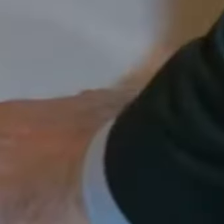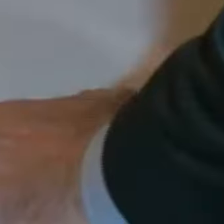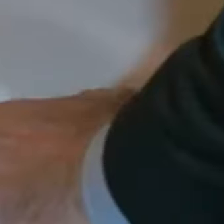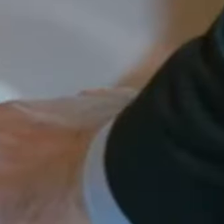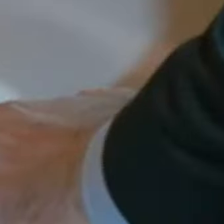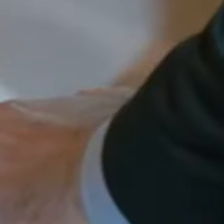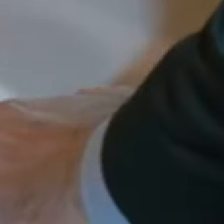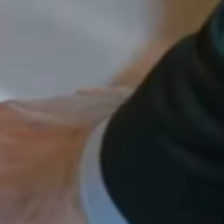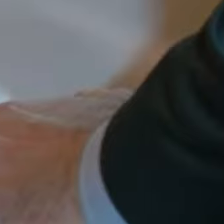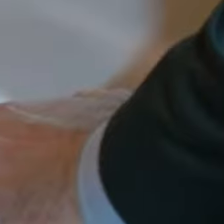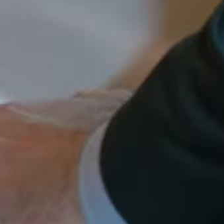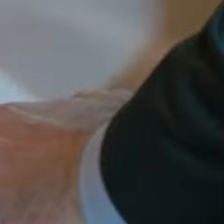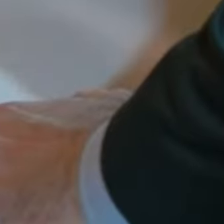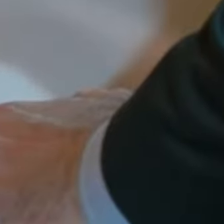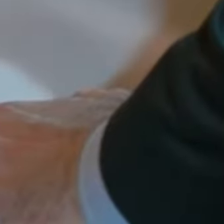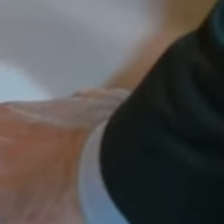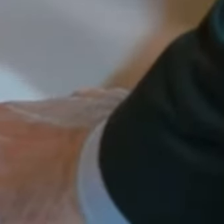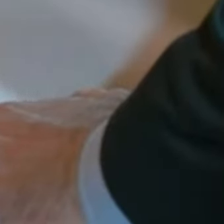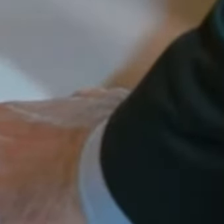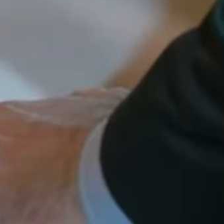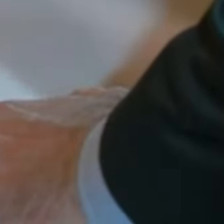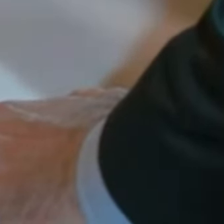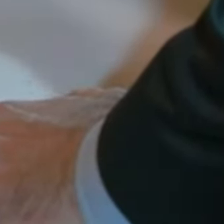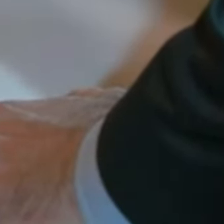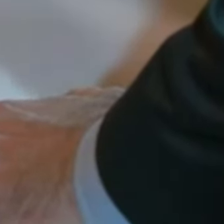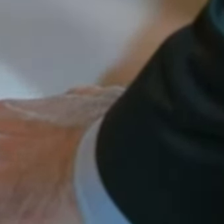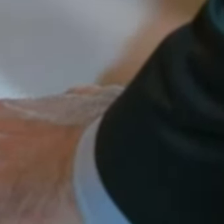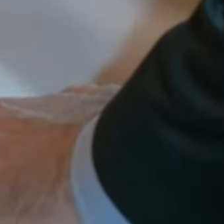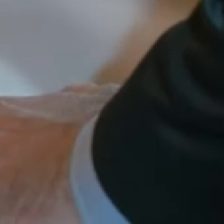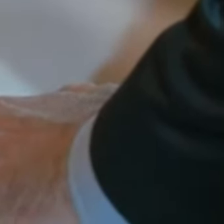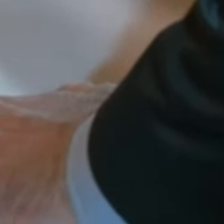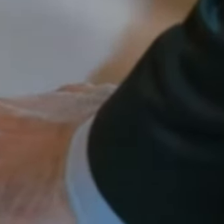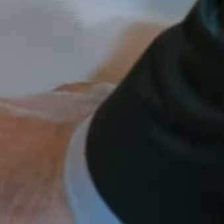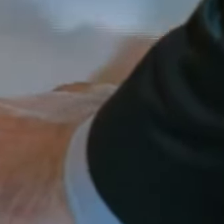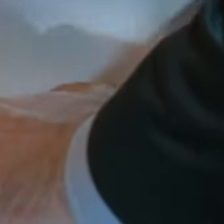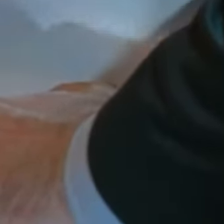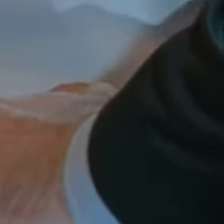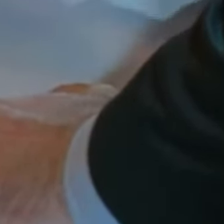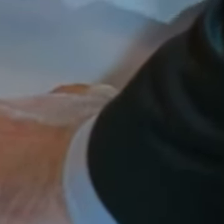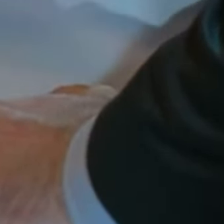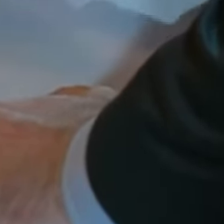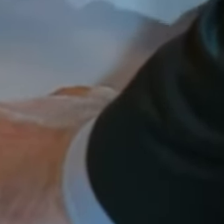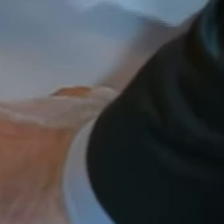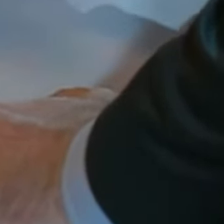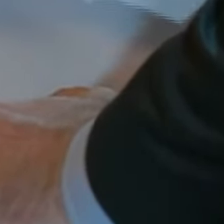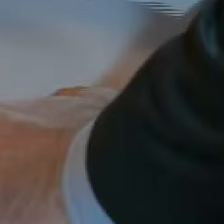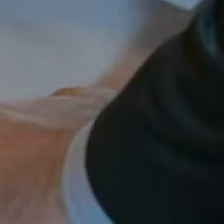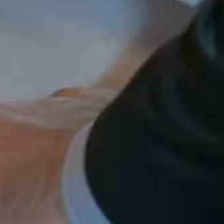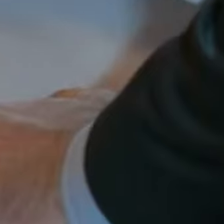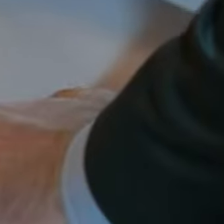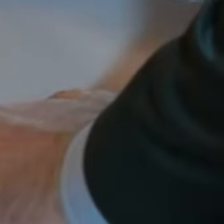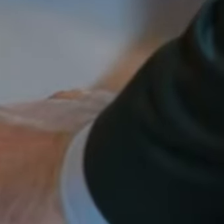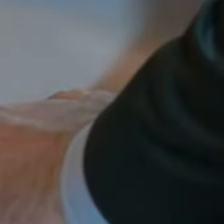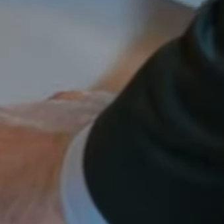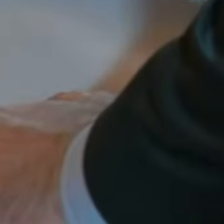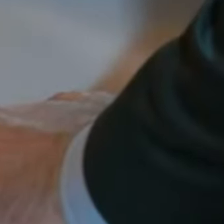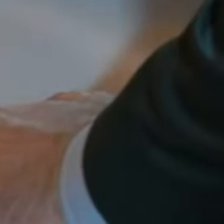En primer lugar, lo hace en el libro de la Honorable Cámara de Senadores de la